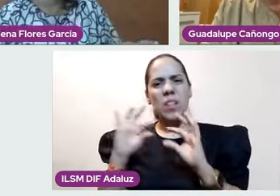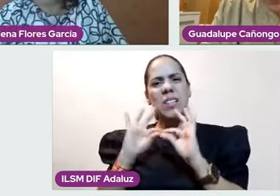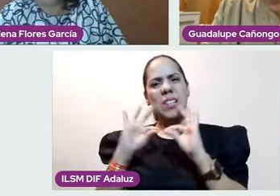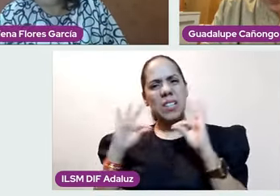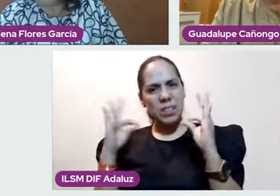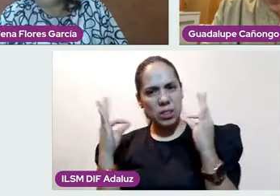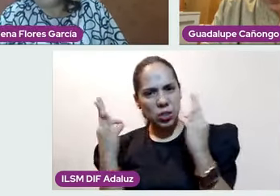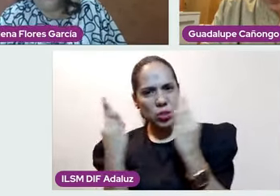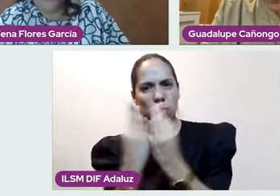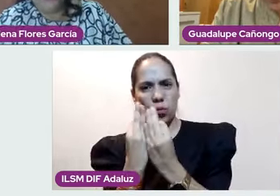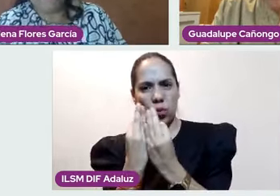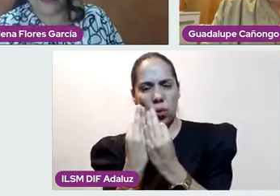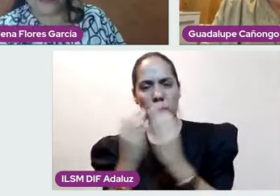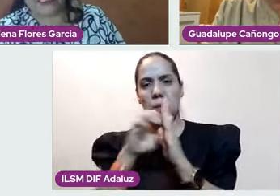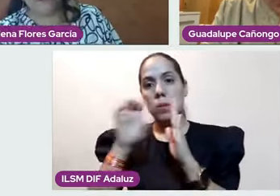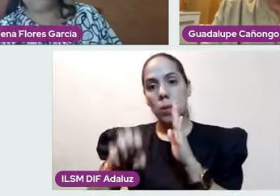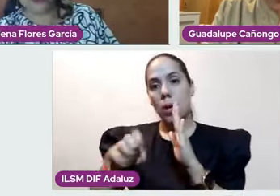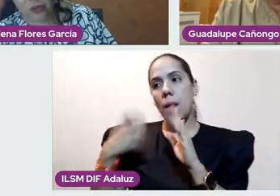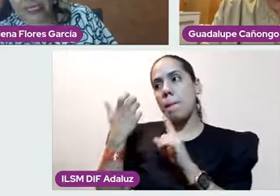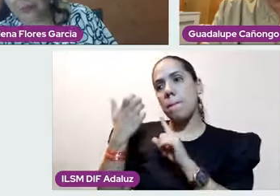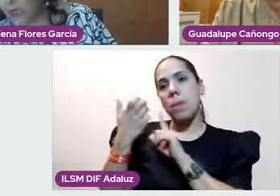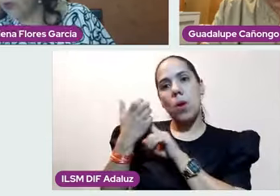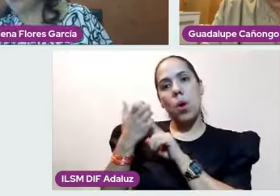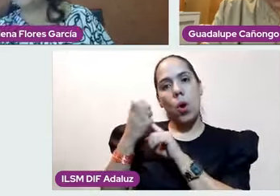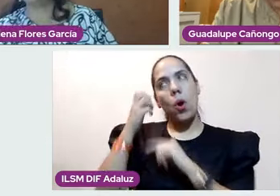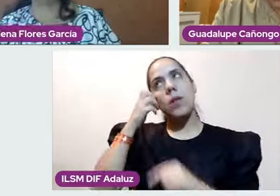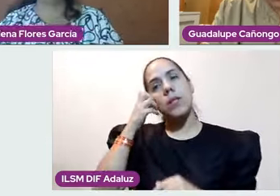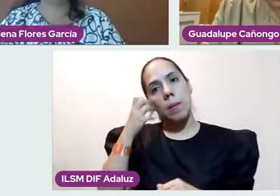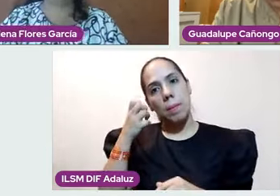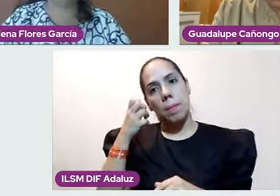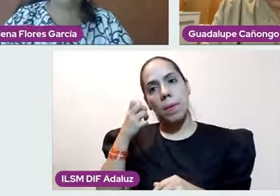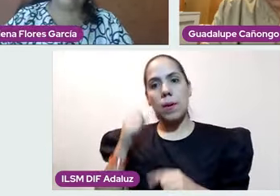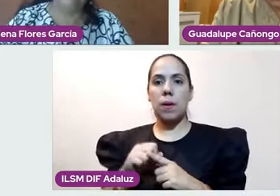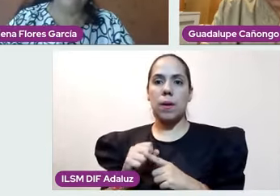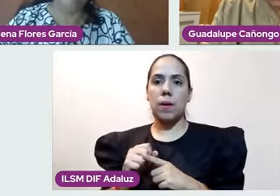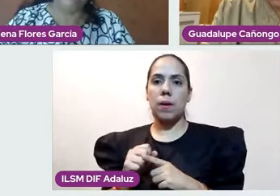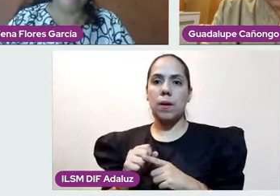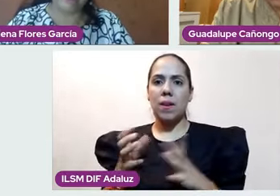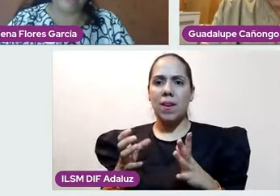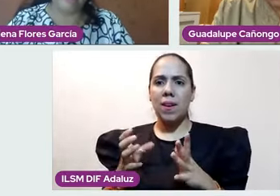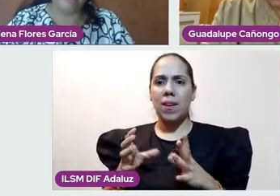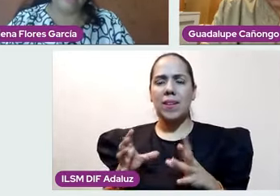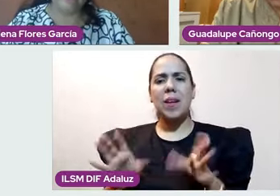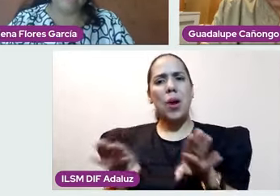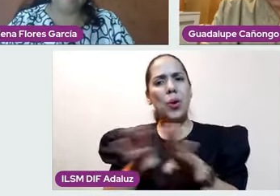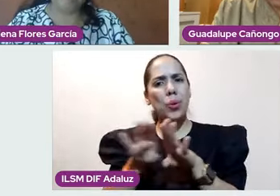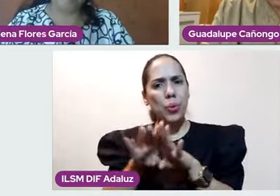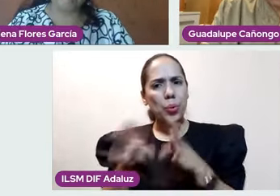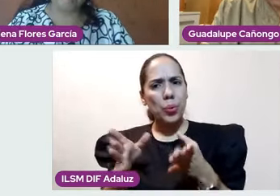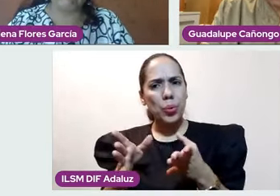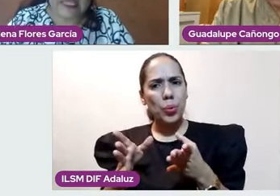los beneficios, ¿no?, para las personas mayores, profesamente, de